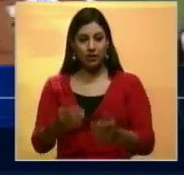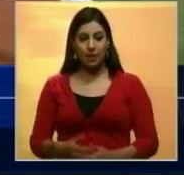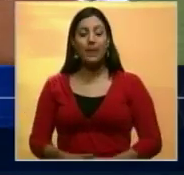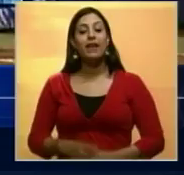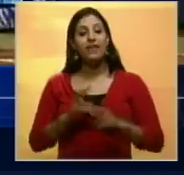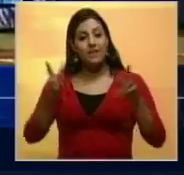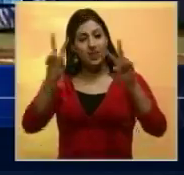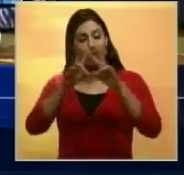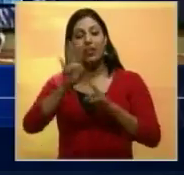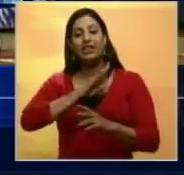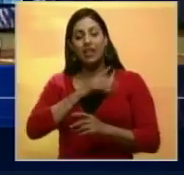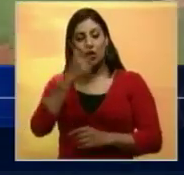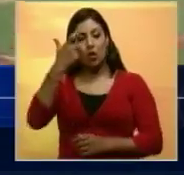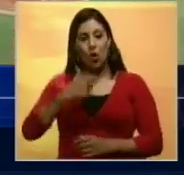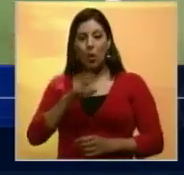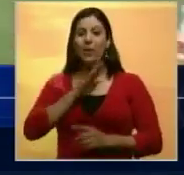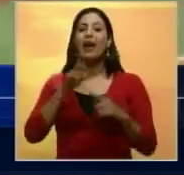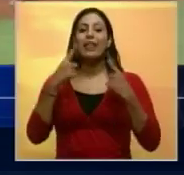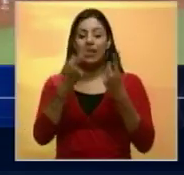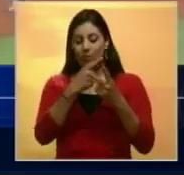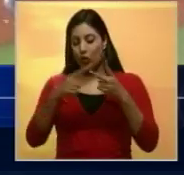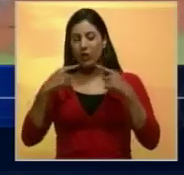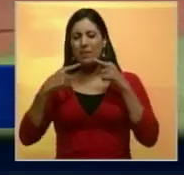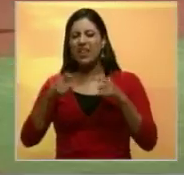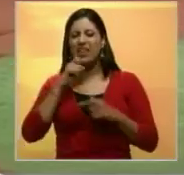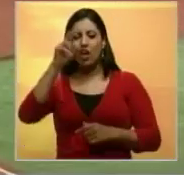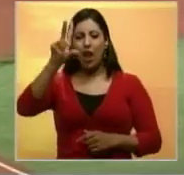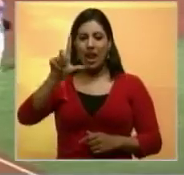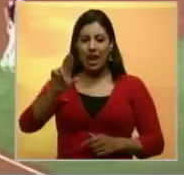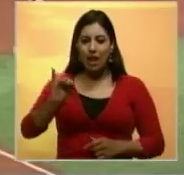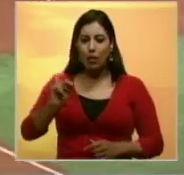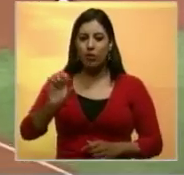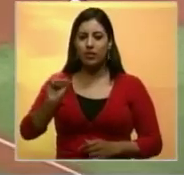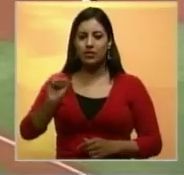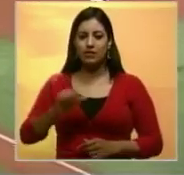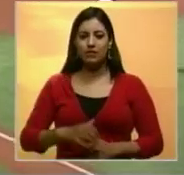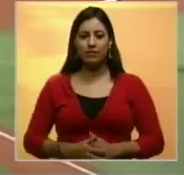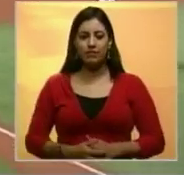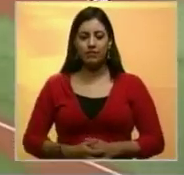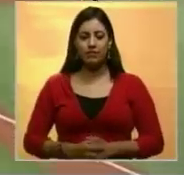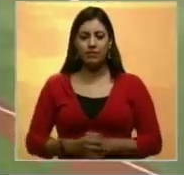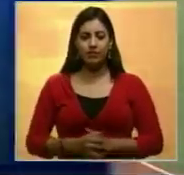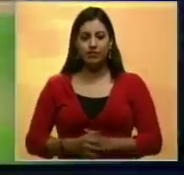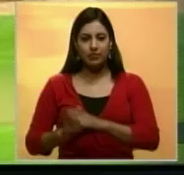La victoria se la llevó Néstor Molina y la derrota fue para Leuris Gómez.